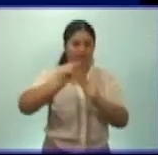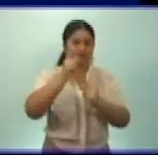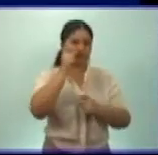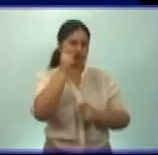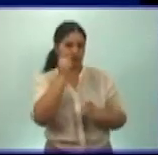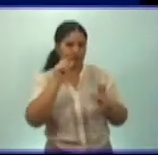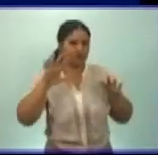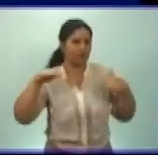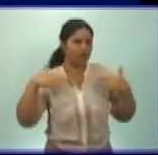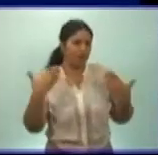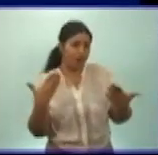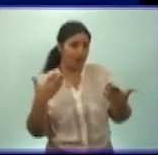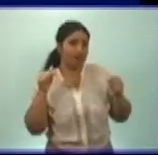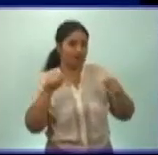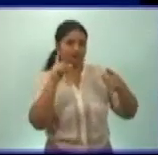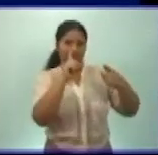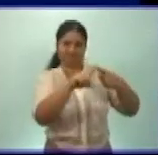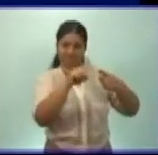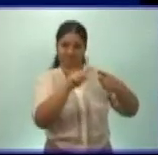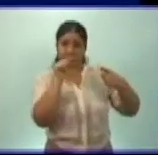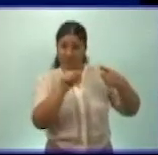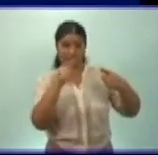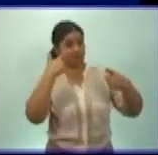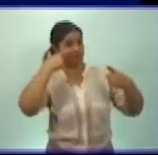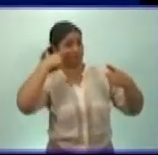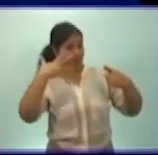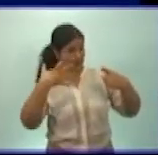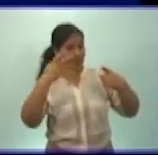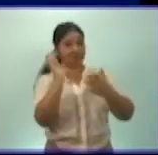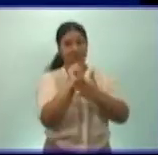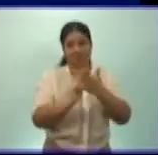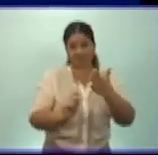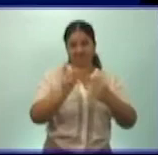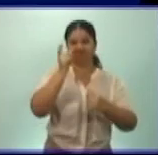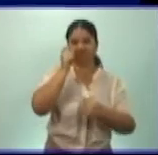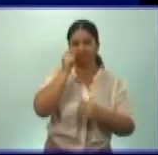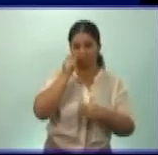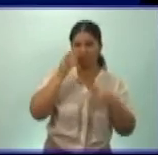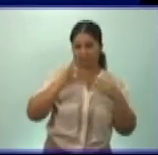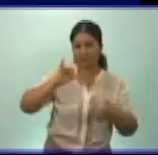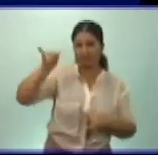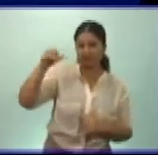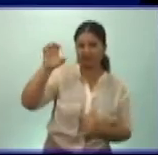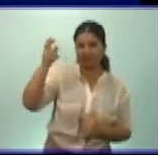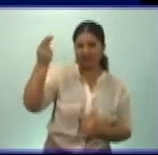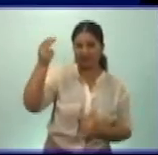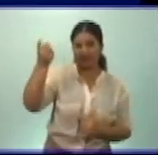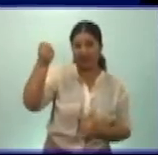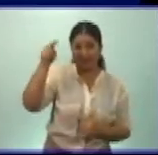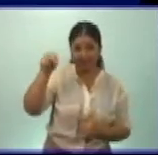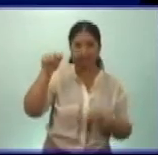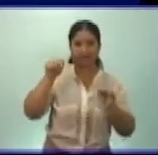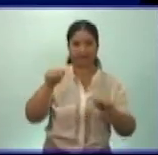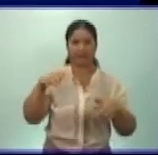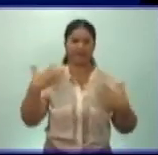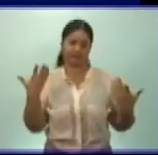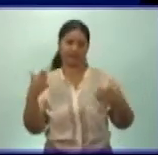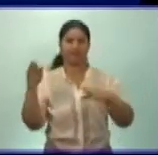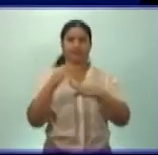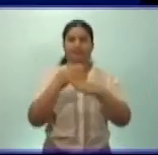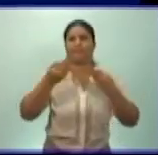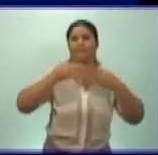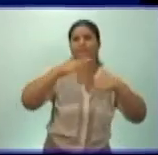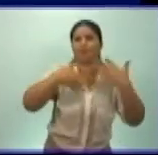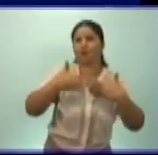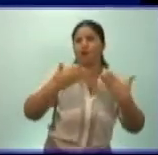Andrómaca Eurípides, en la que presenta la fatal rivalidad entre dos mujeres. Otra